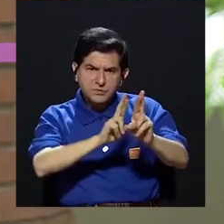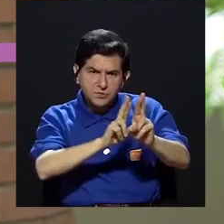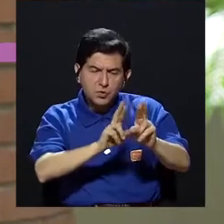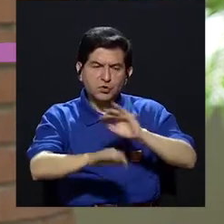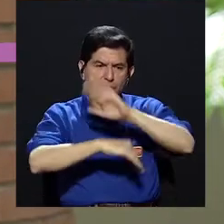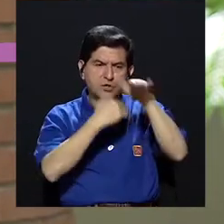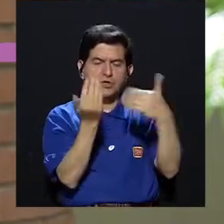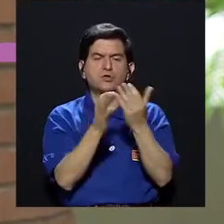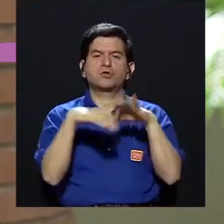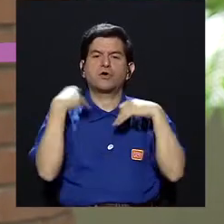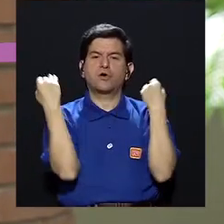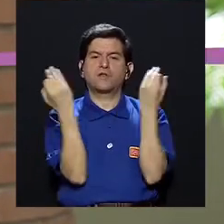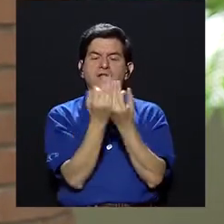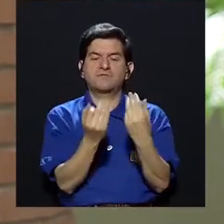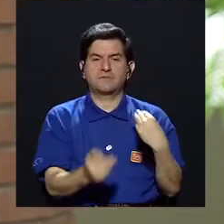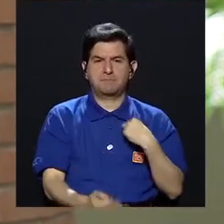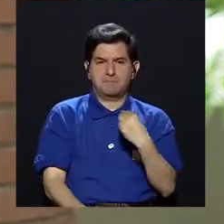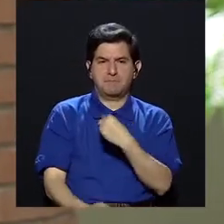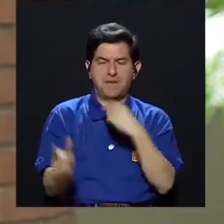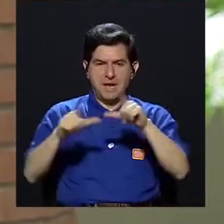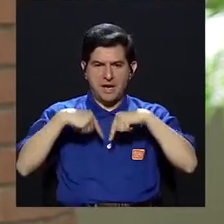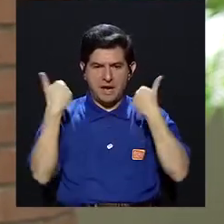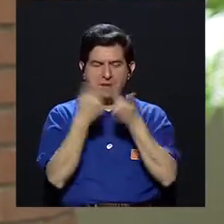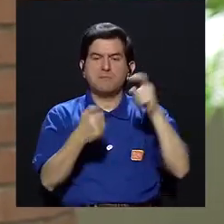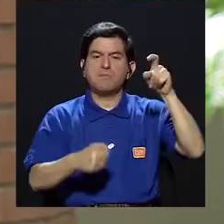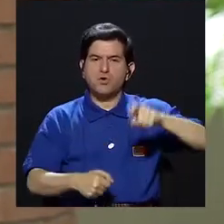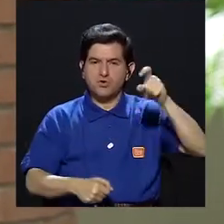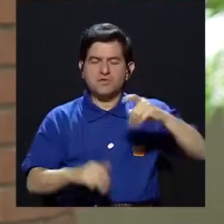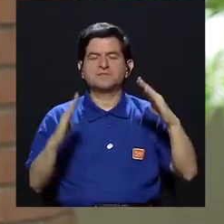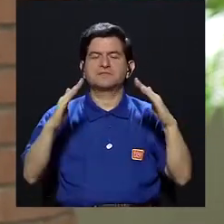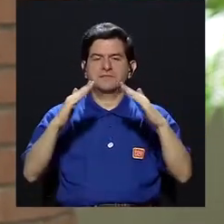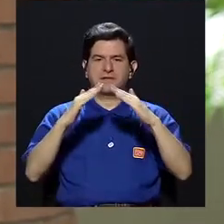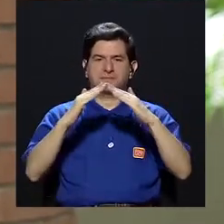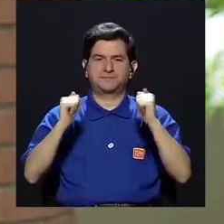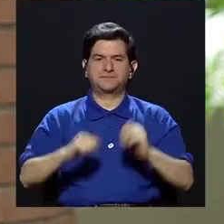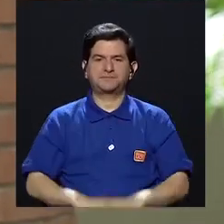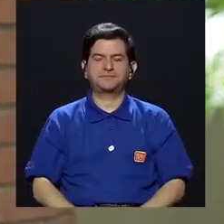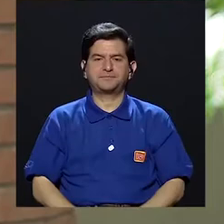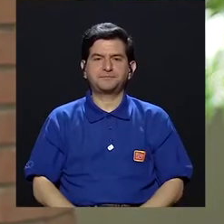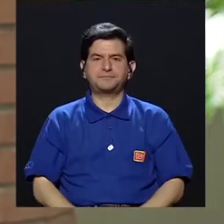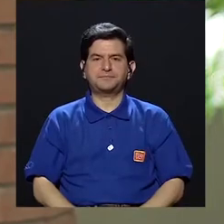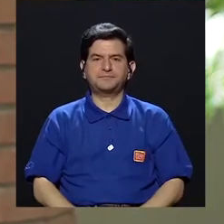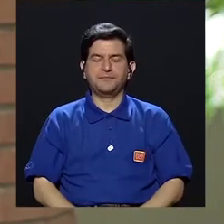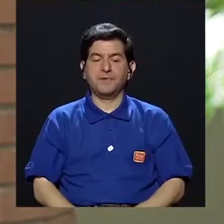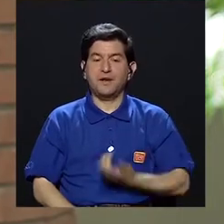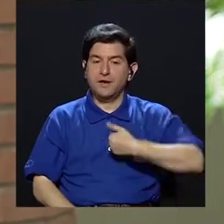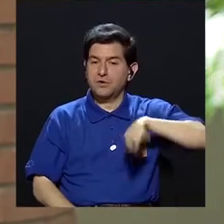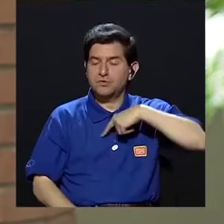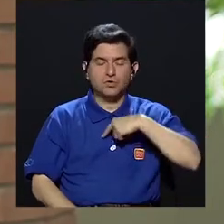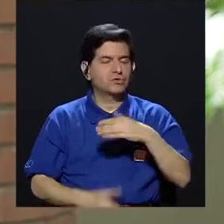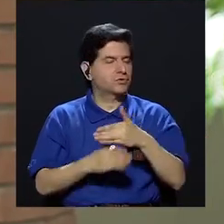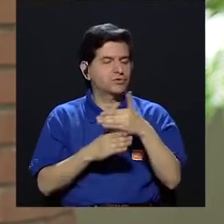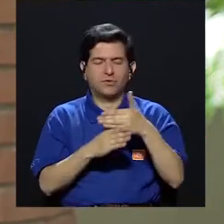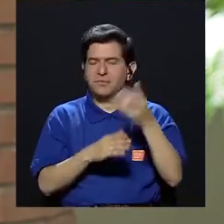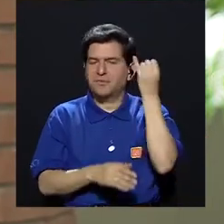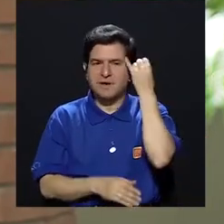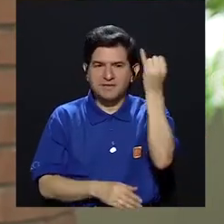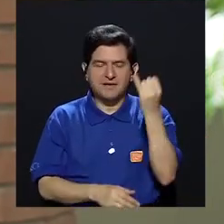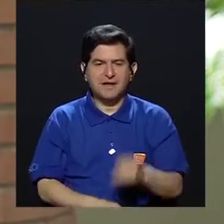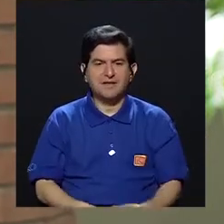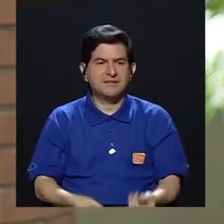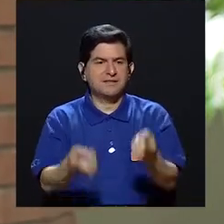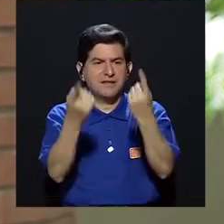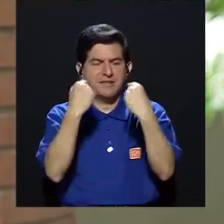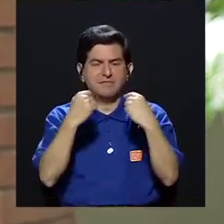a que todas las familias que pertenecen a ese grupo tienen la necesidad de vivienda. No compartimos el hecho de que